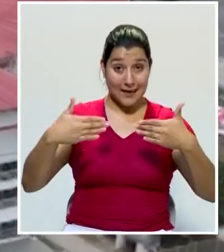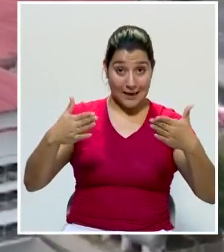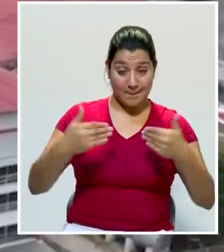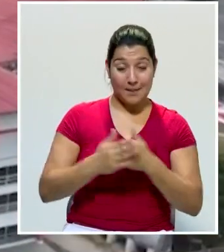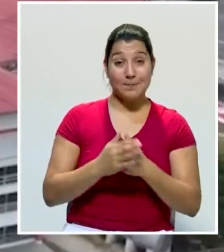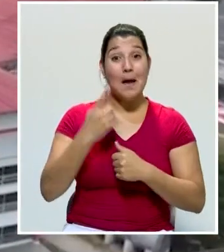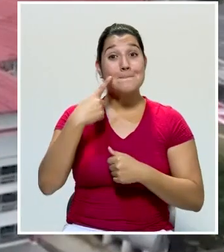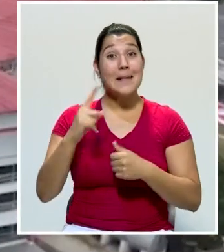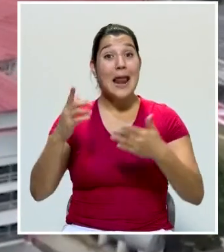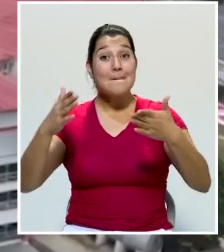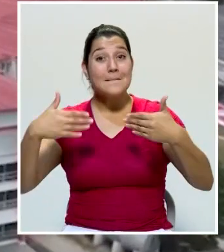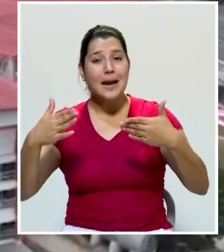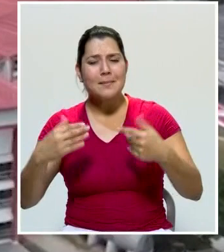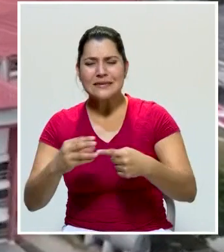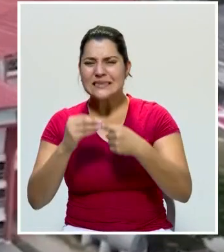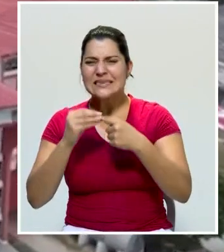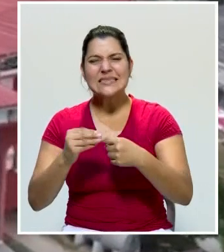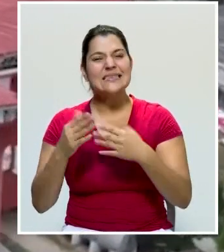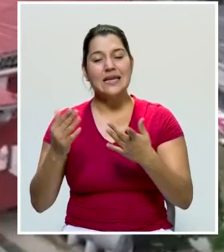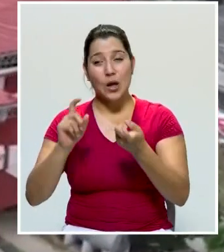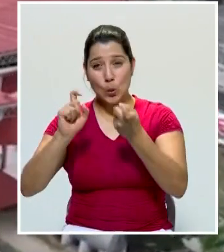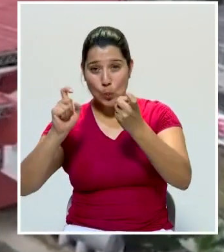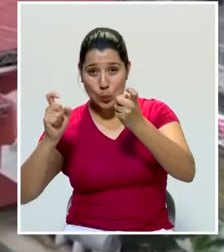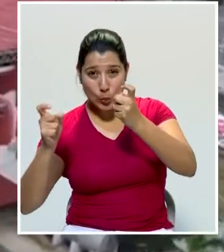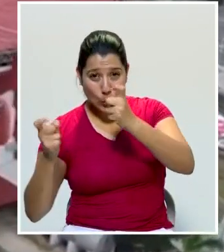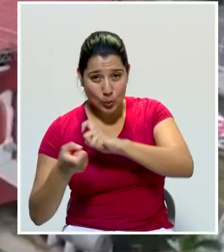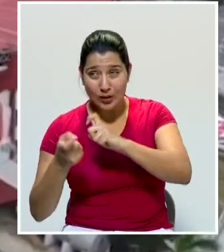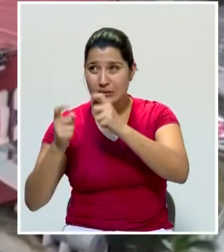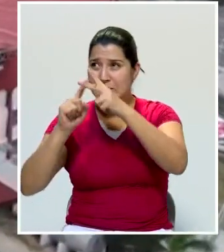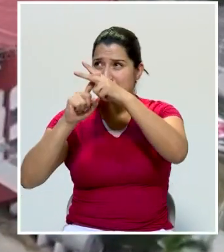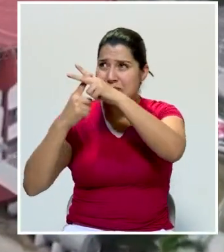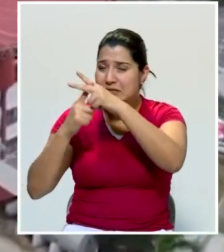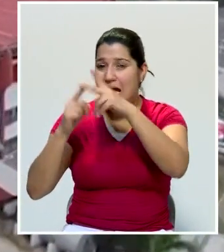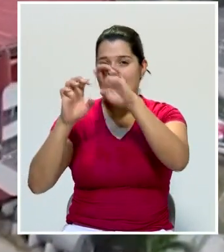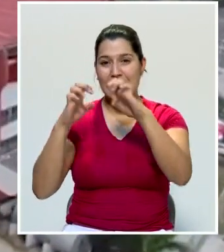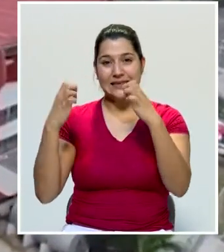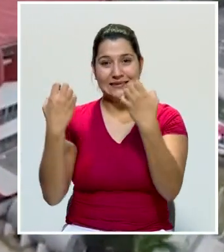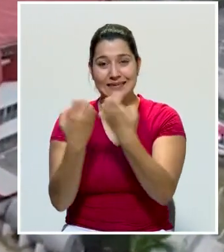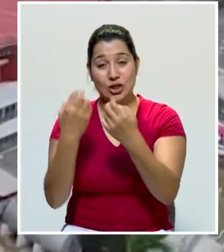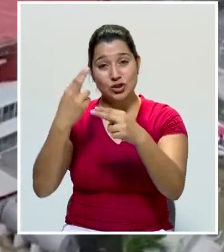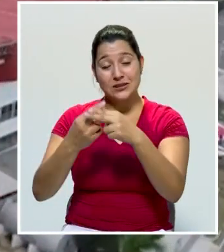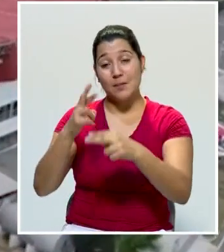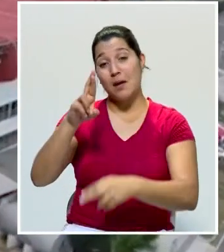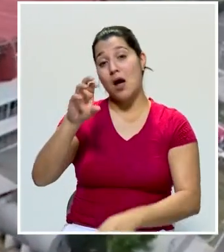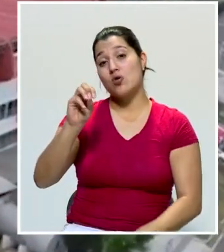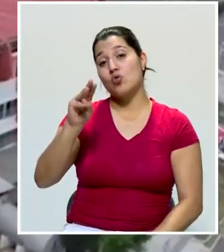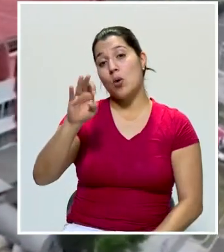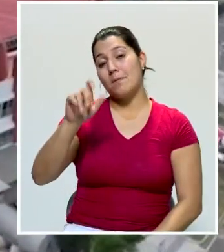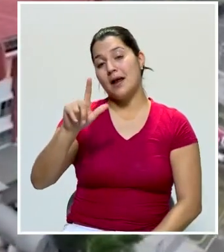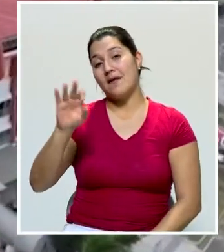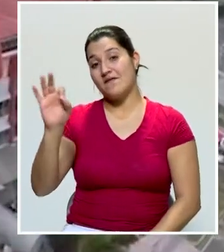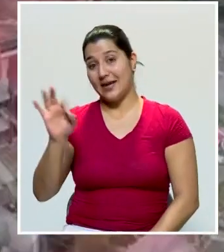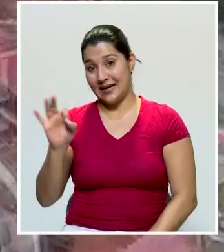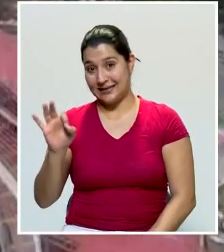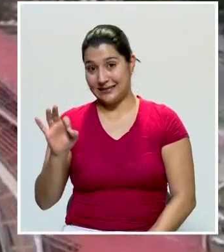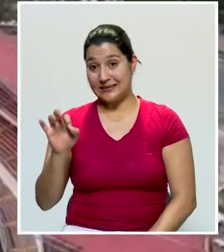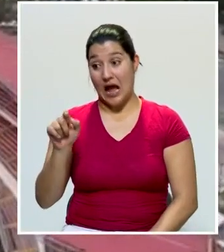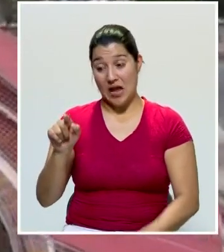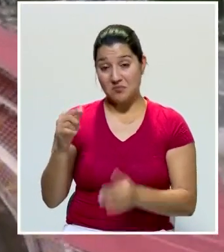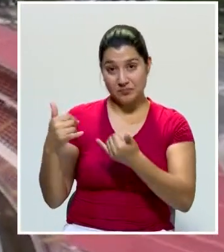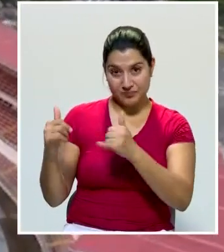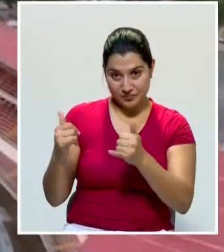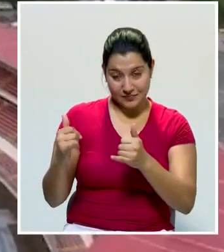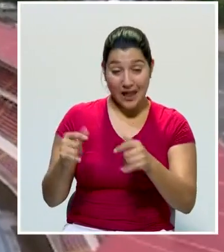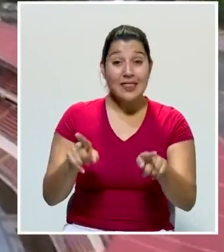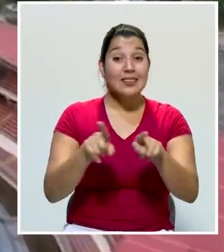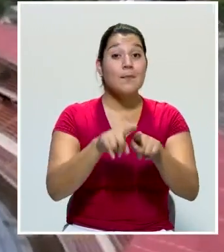Panameña, lo primordial será la remodelación que se debe realizar al Rommel Fernández, sede por el país vecino en este mundial. Por su